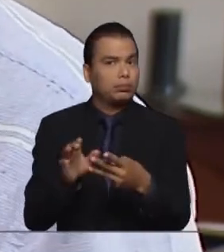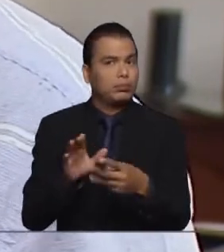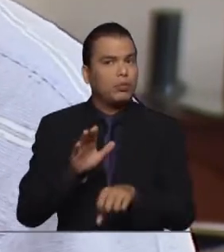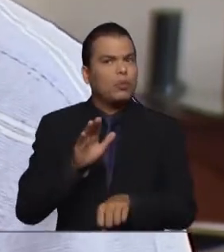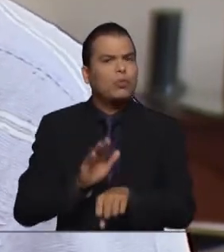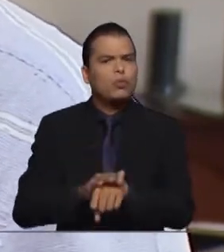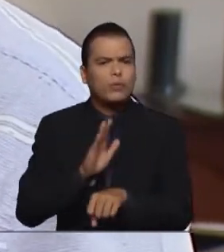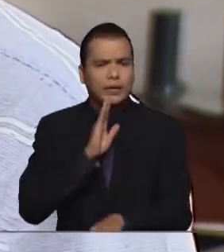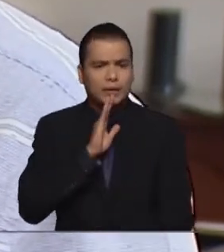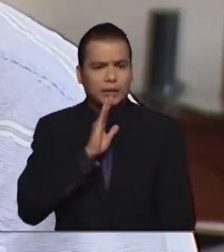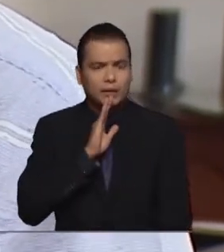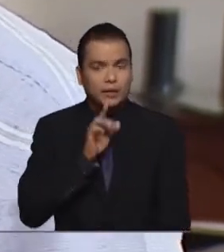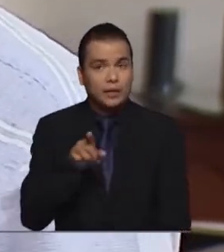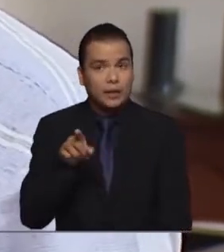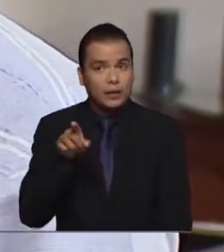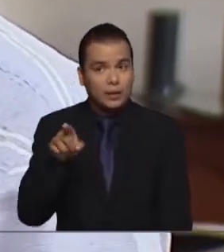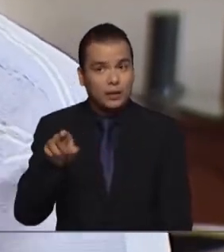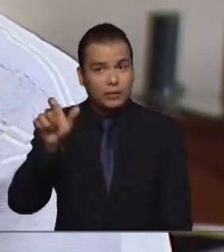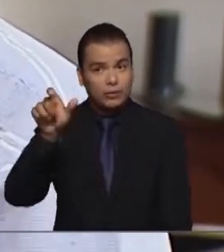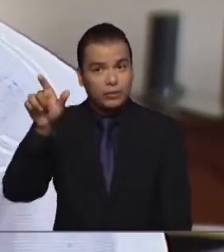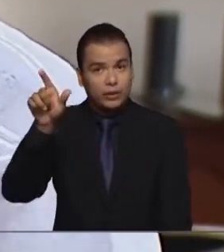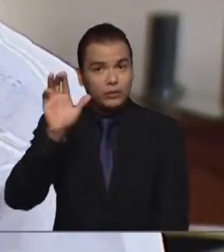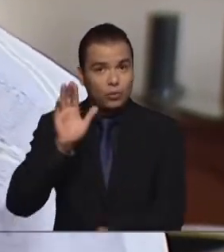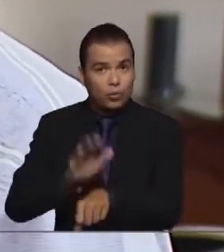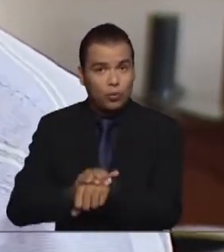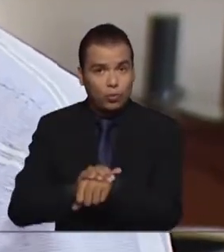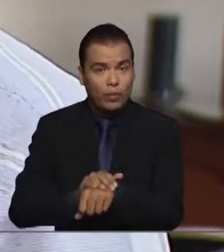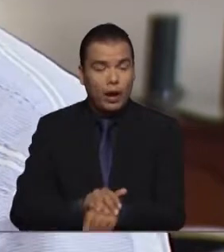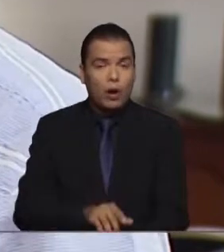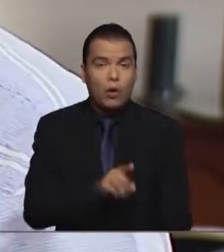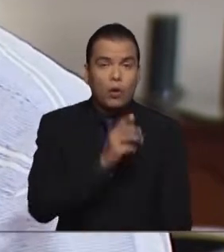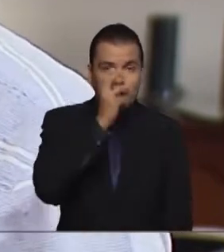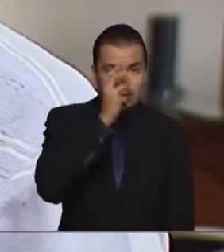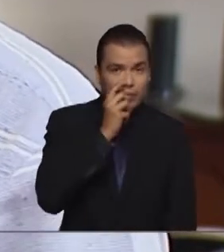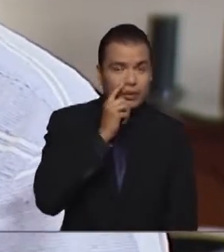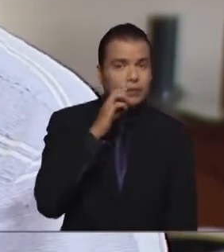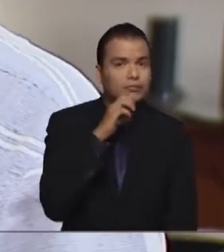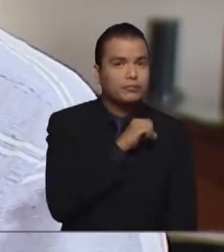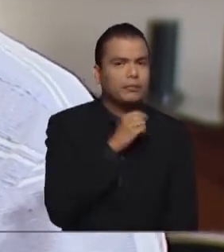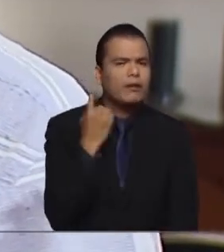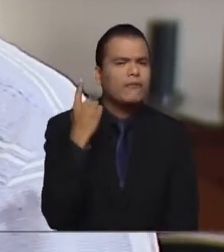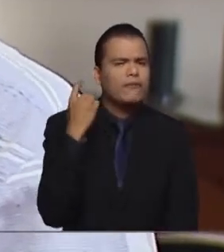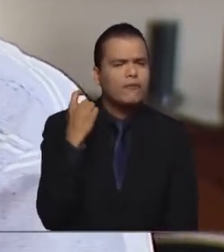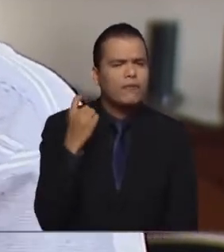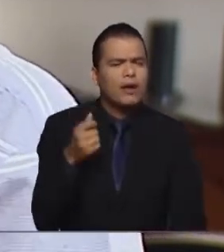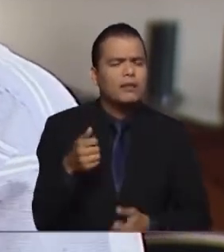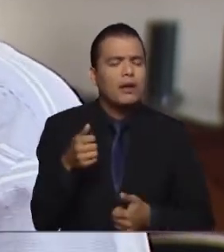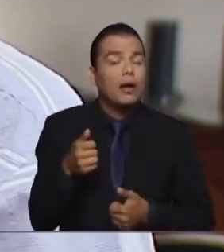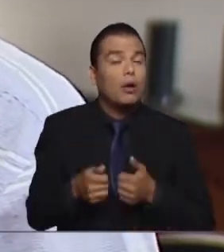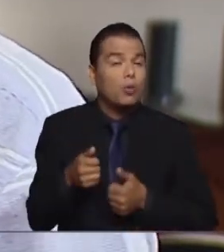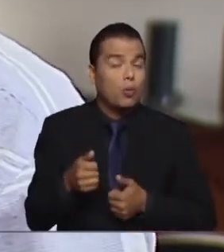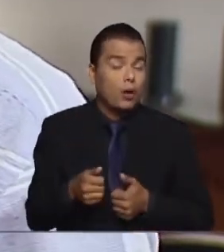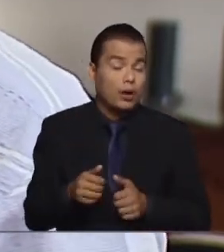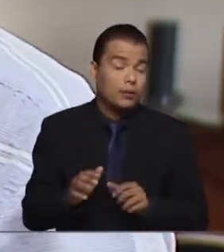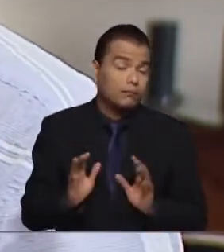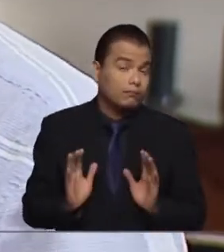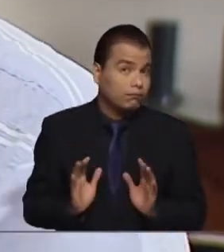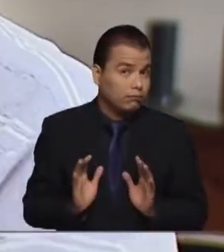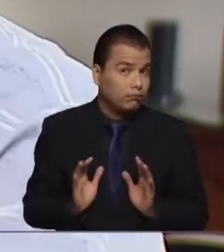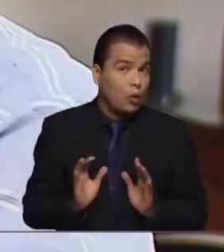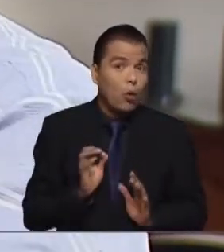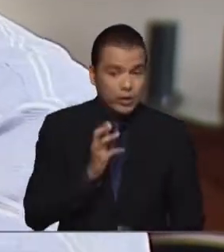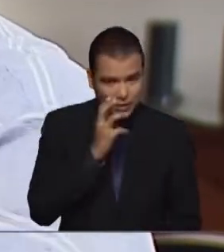corresponde a una falla que no fue evidenciada en una revisión técnico-mecánica o una falla posterior a la revisión que se